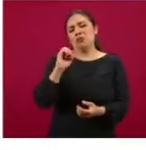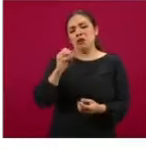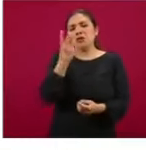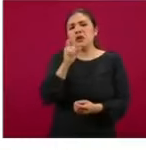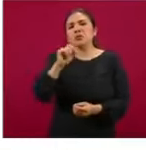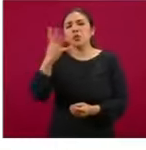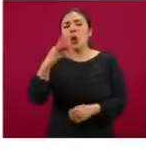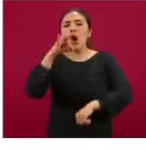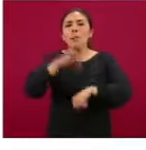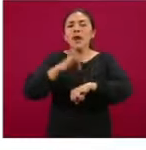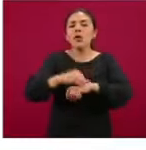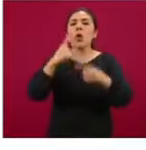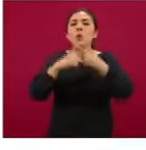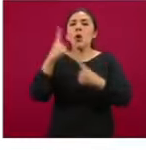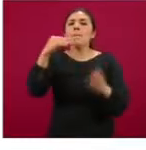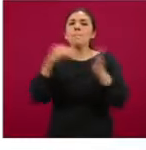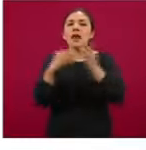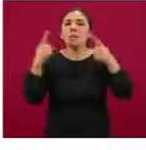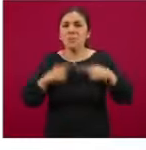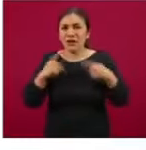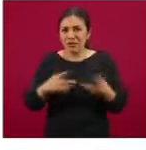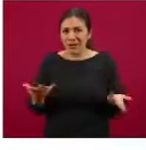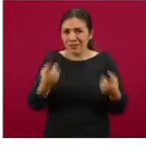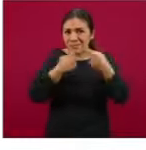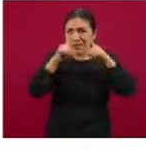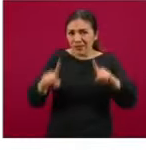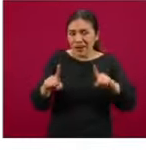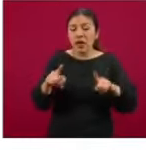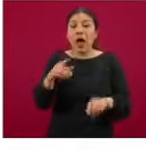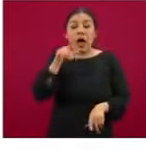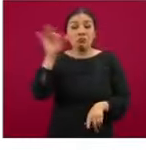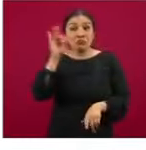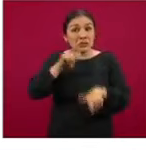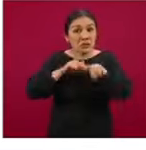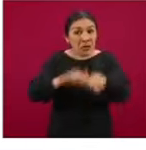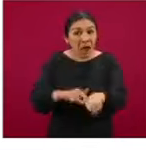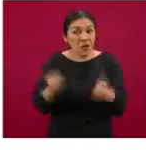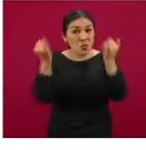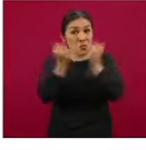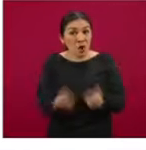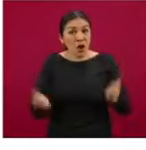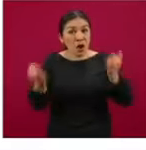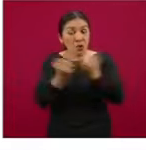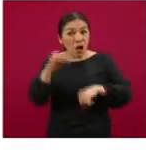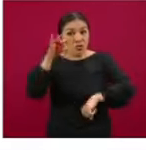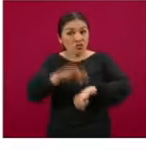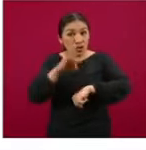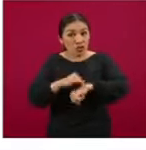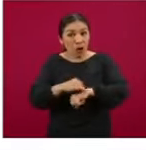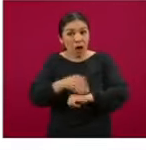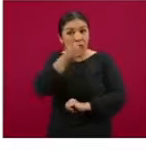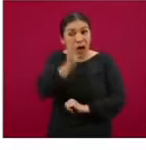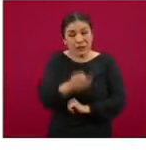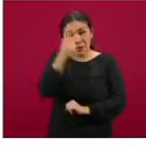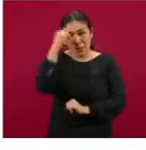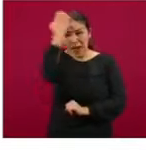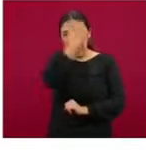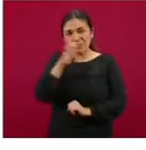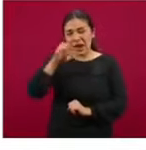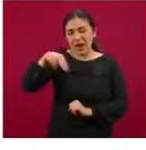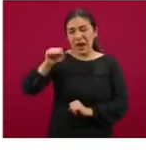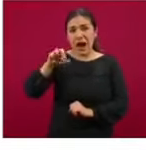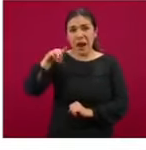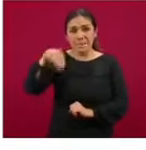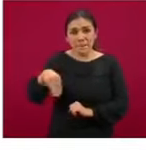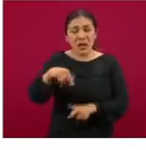3.4 médicos por cada 1.000 habitantes. De seguir con la tasa conservadora de médicos que se aceptaban en el examen nacional de